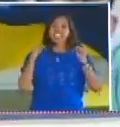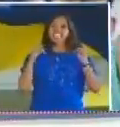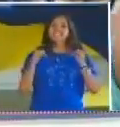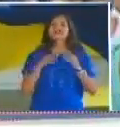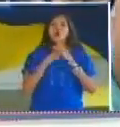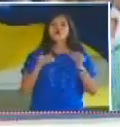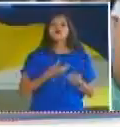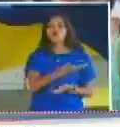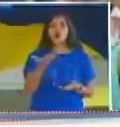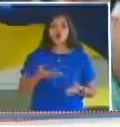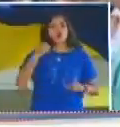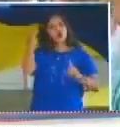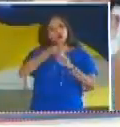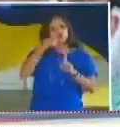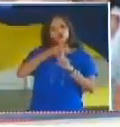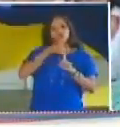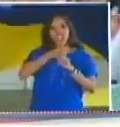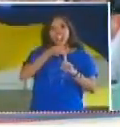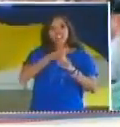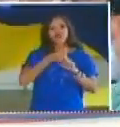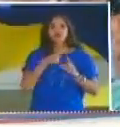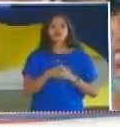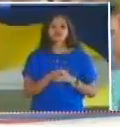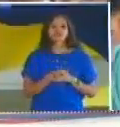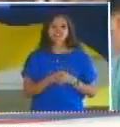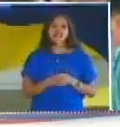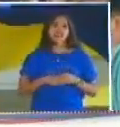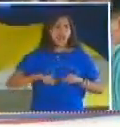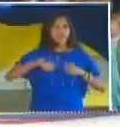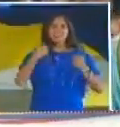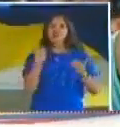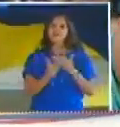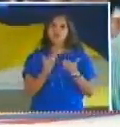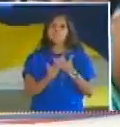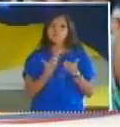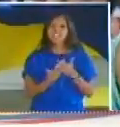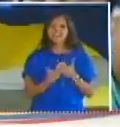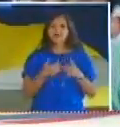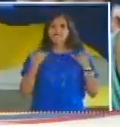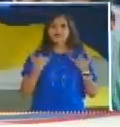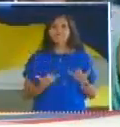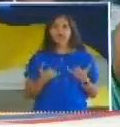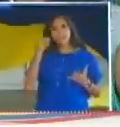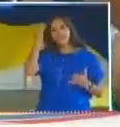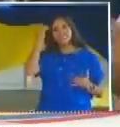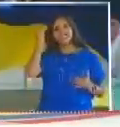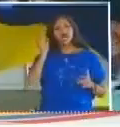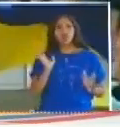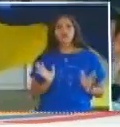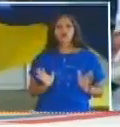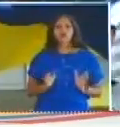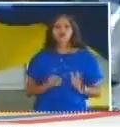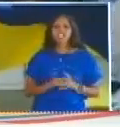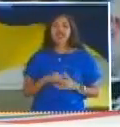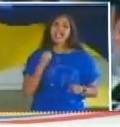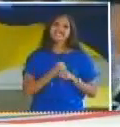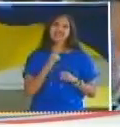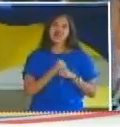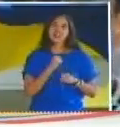estamos todos luchando. Las mayores propuestas, bueno, ya creemos que el